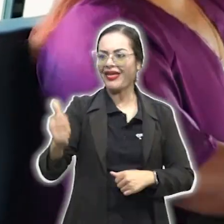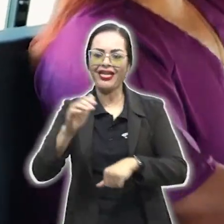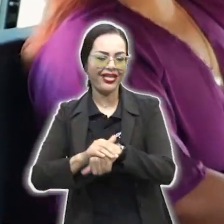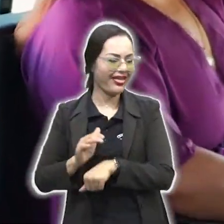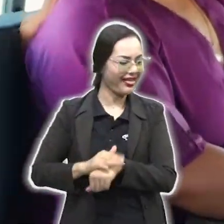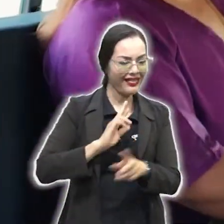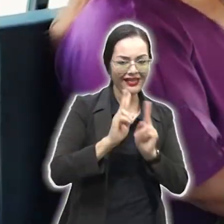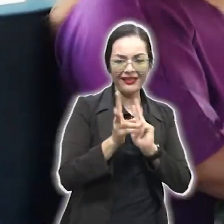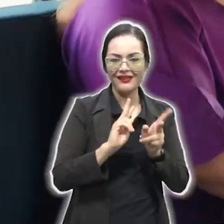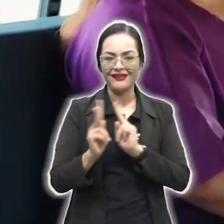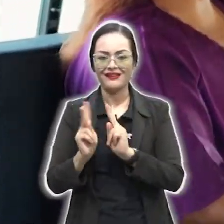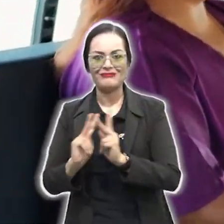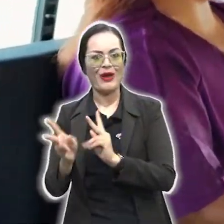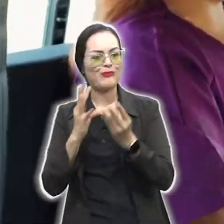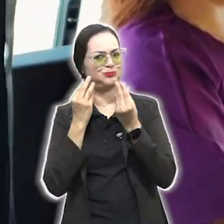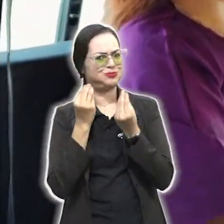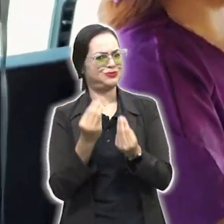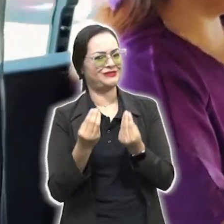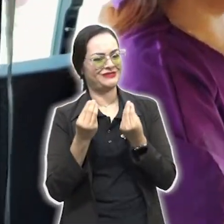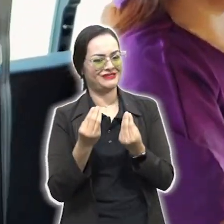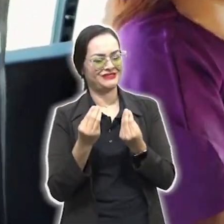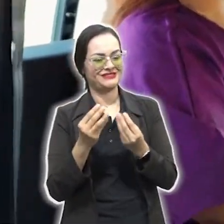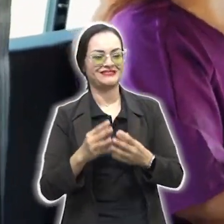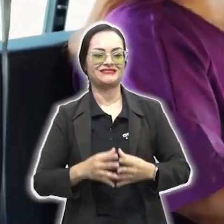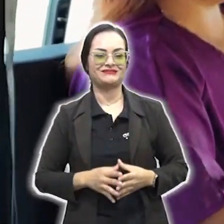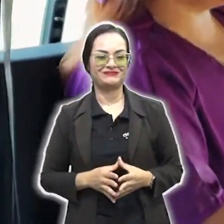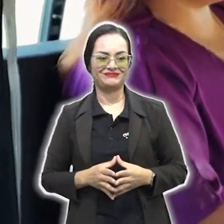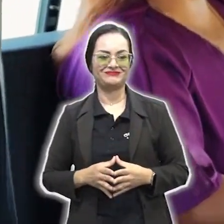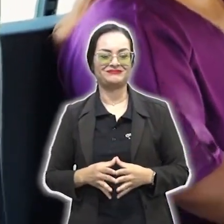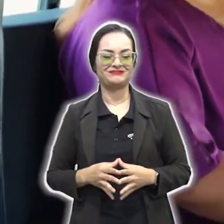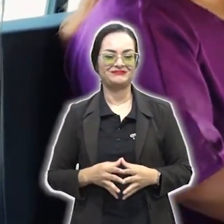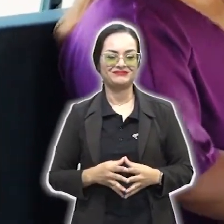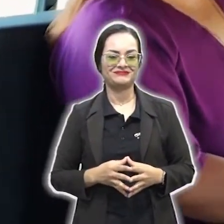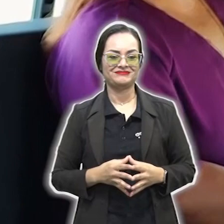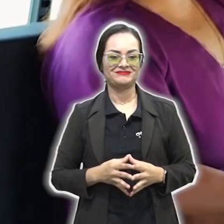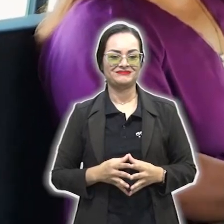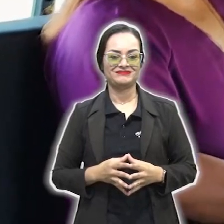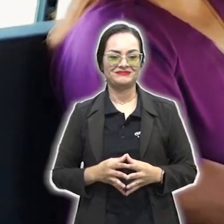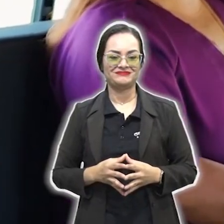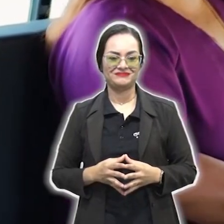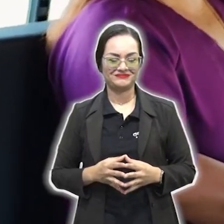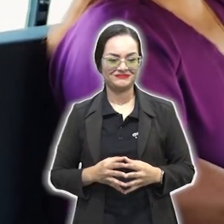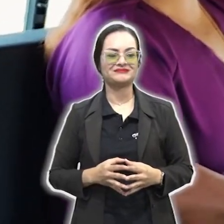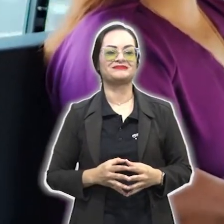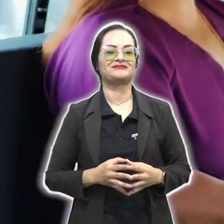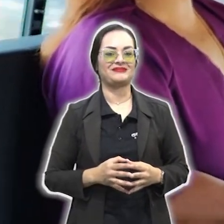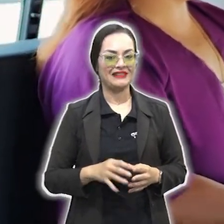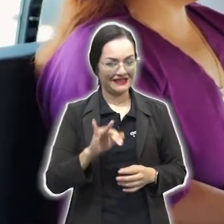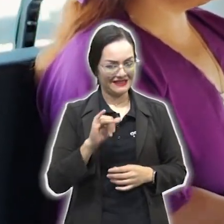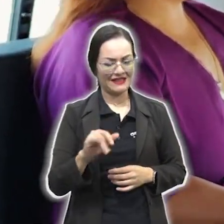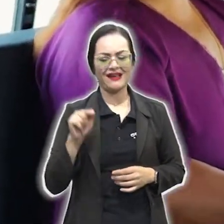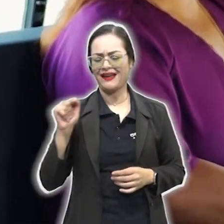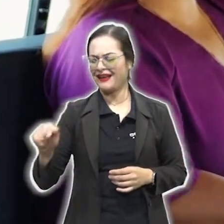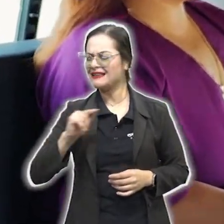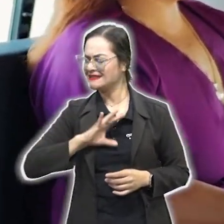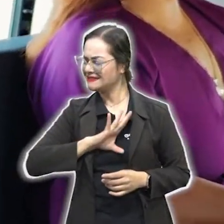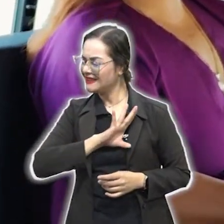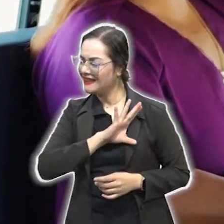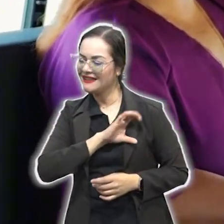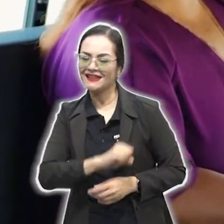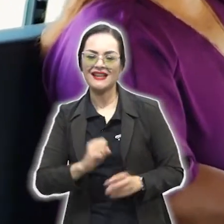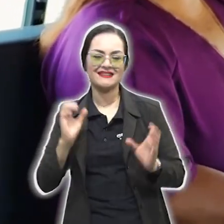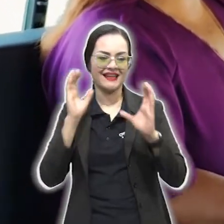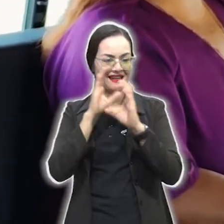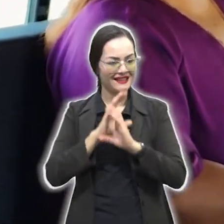amiguera y pues se distrae muy fácil. Pero lo que le encanta a él es